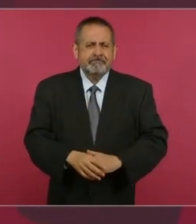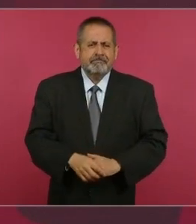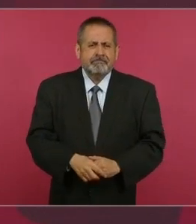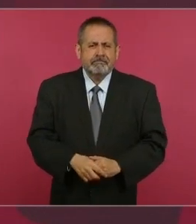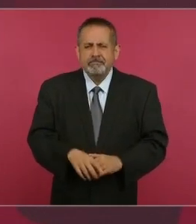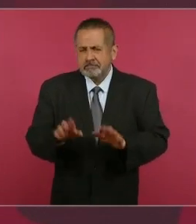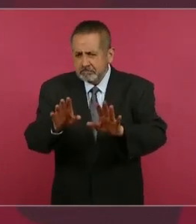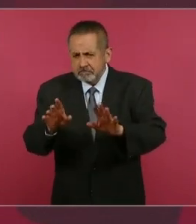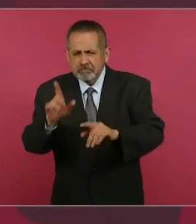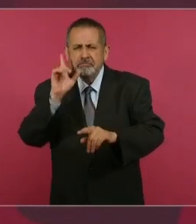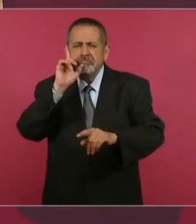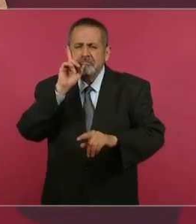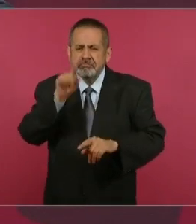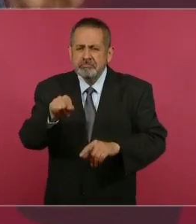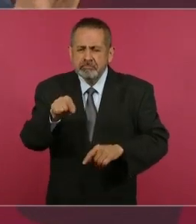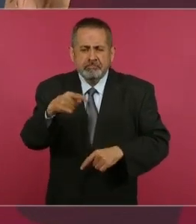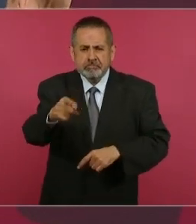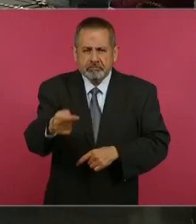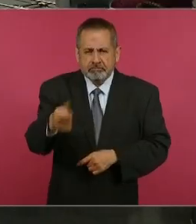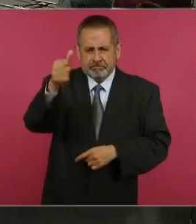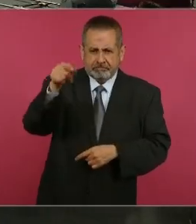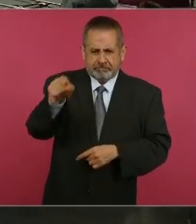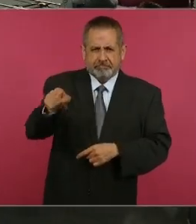presidente. Si no, mañana tú eres el primero. Ya.